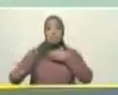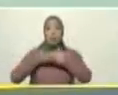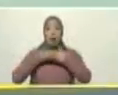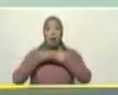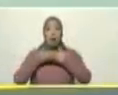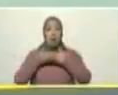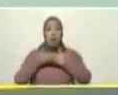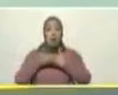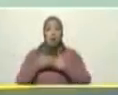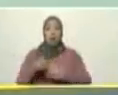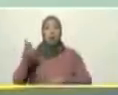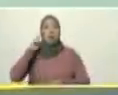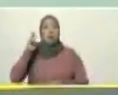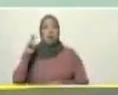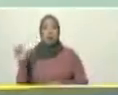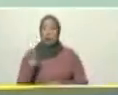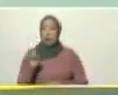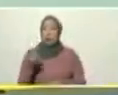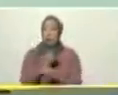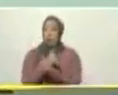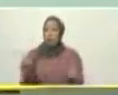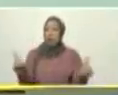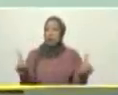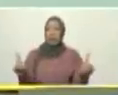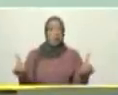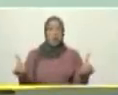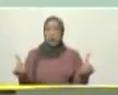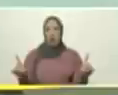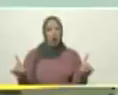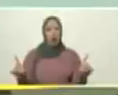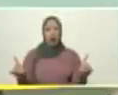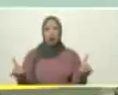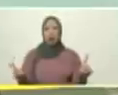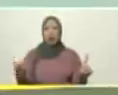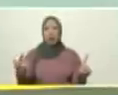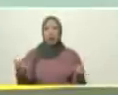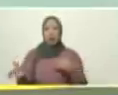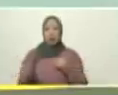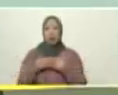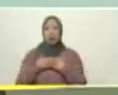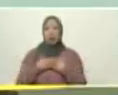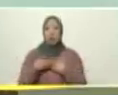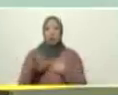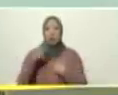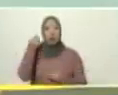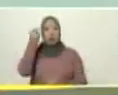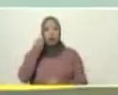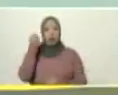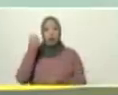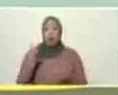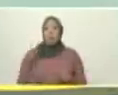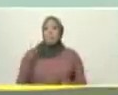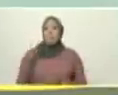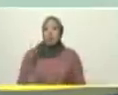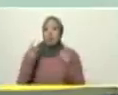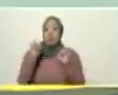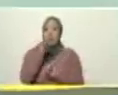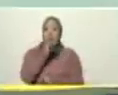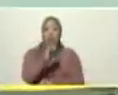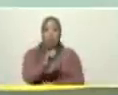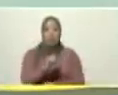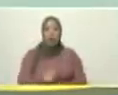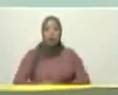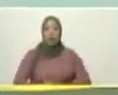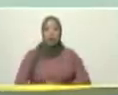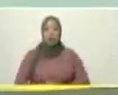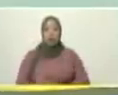o Sputnik? Eso no es democrático, porque si realmente estás tan convencida de tus razones, permite que informen y